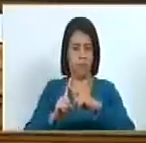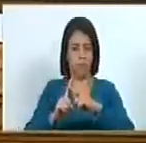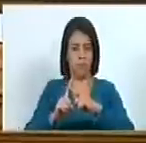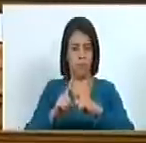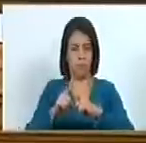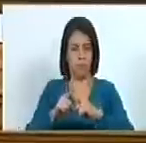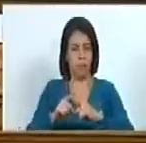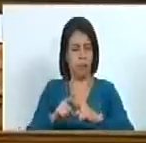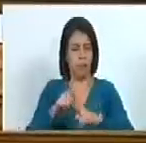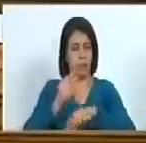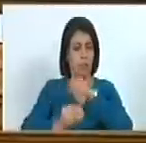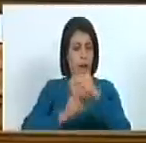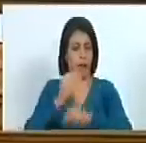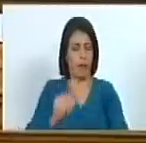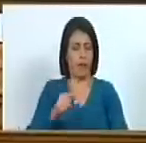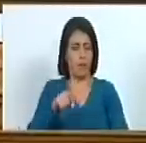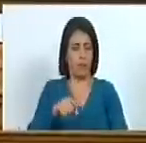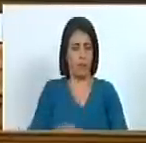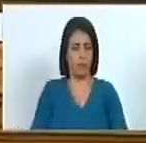con que se ha